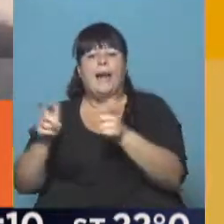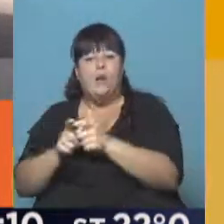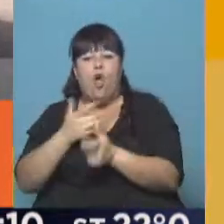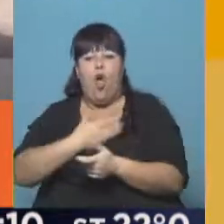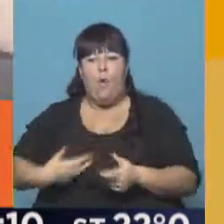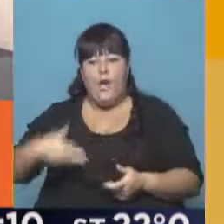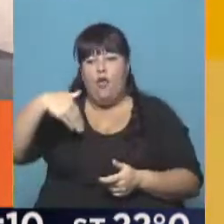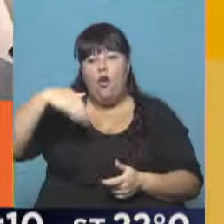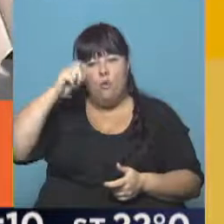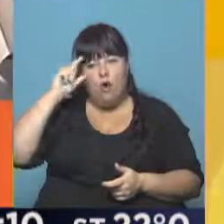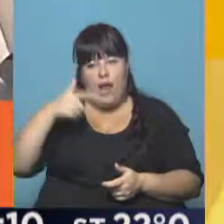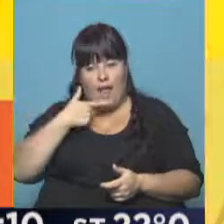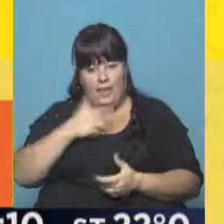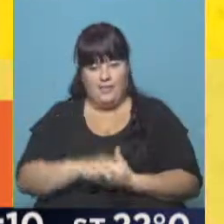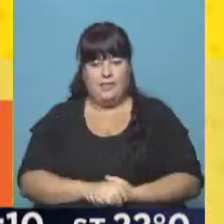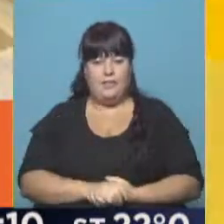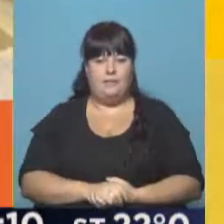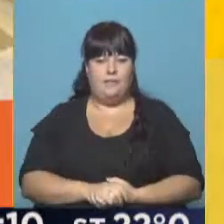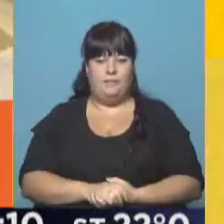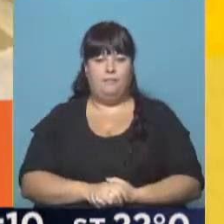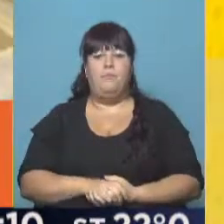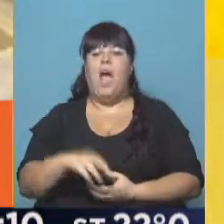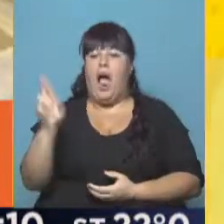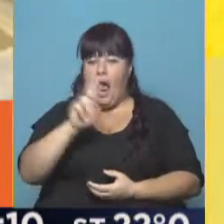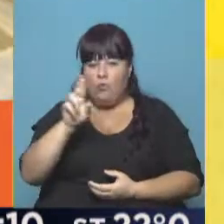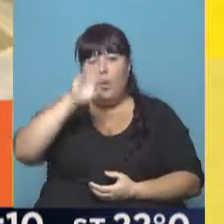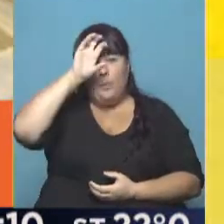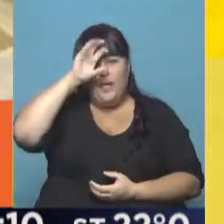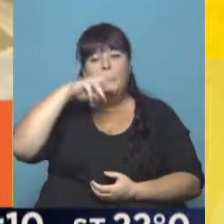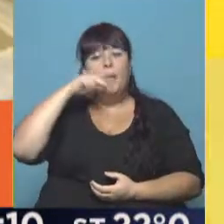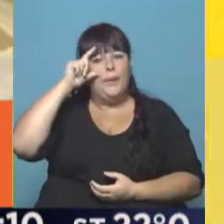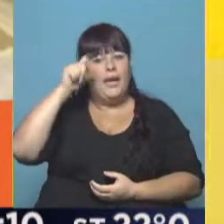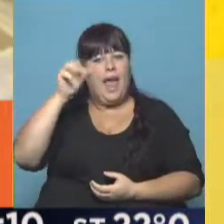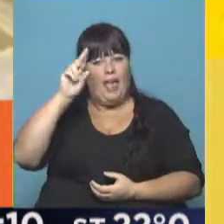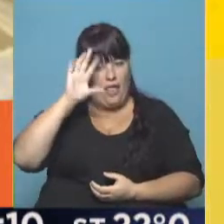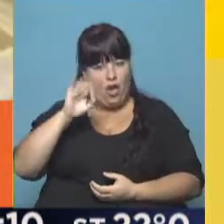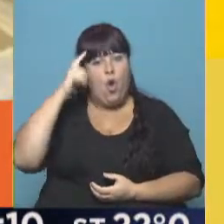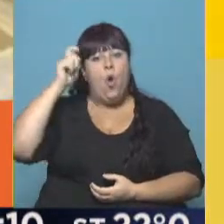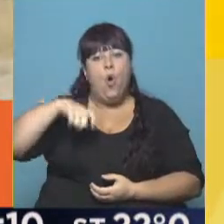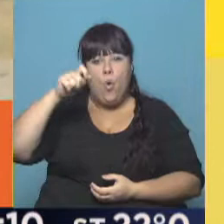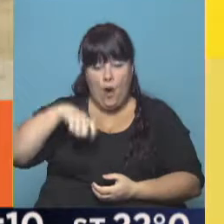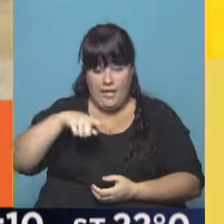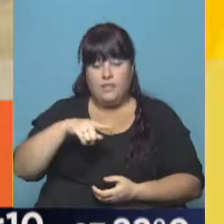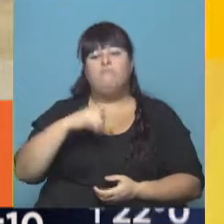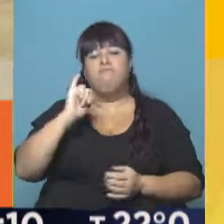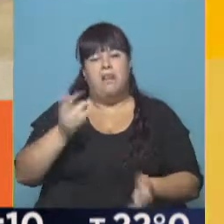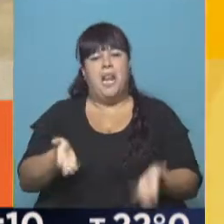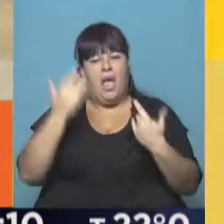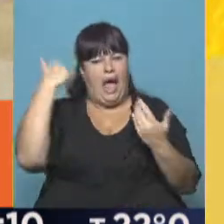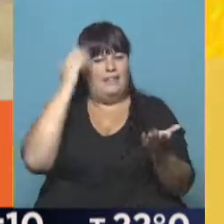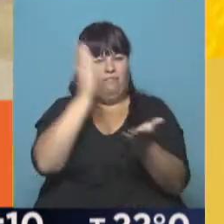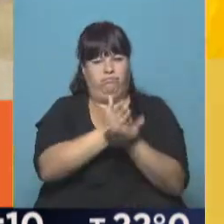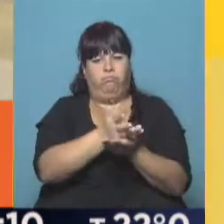el gobernador Gerardo Morales. Habilitan la mina de Veladero. El juez Pablo Oritja levantó la